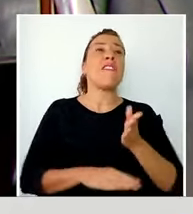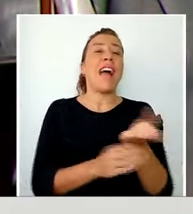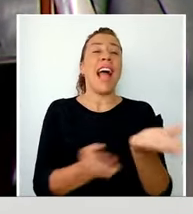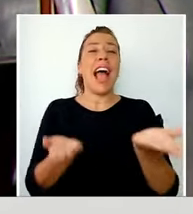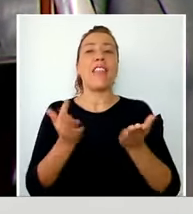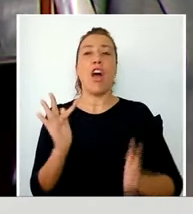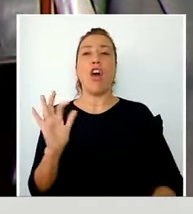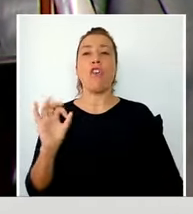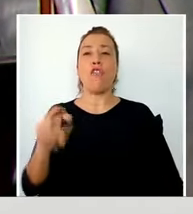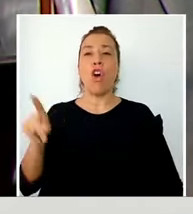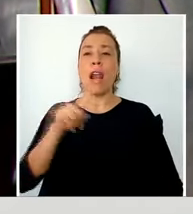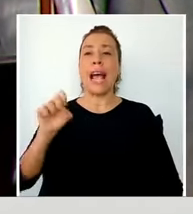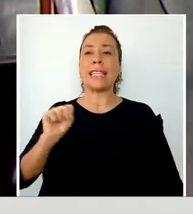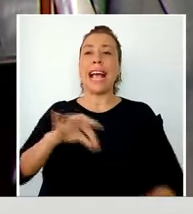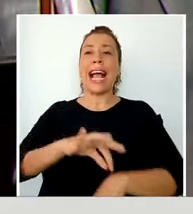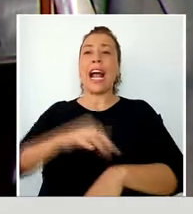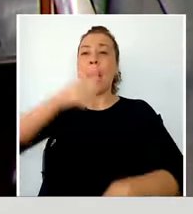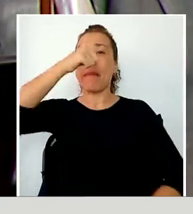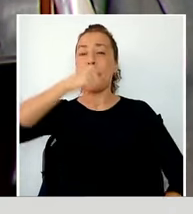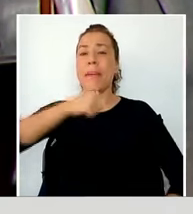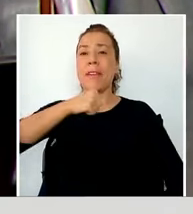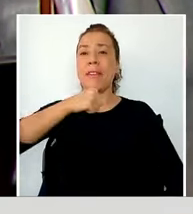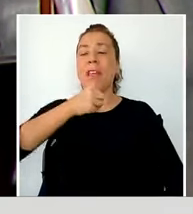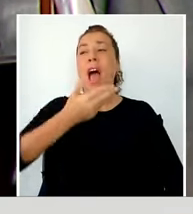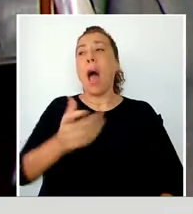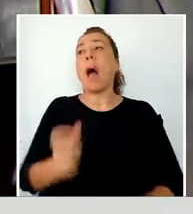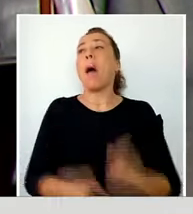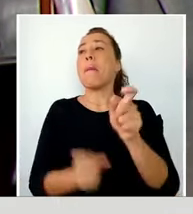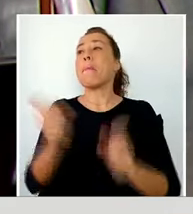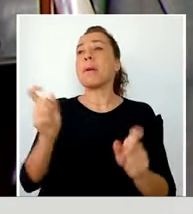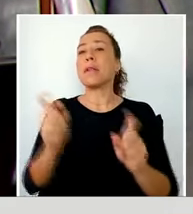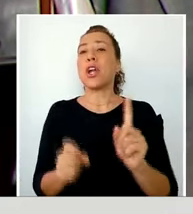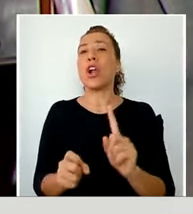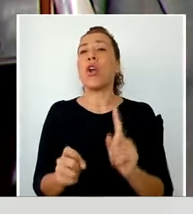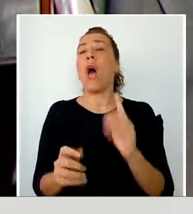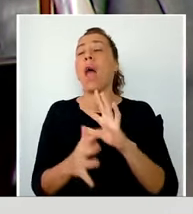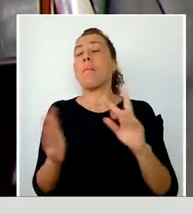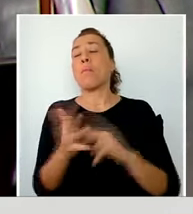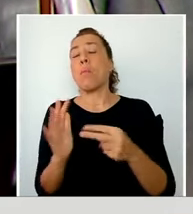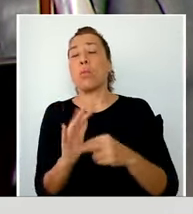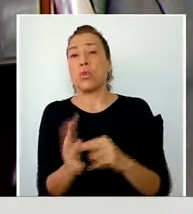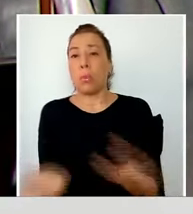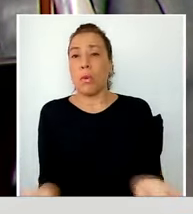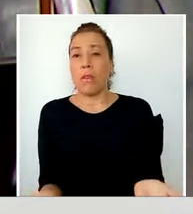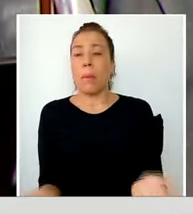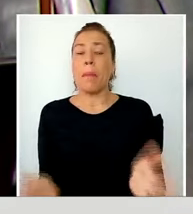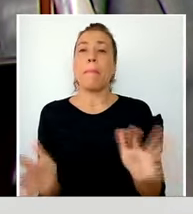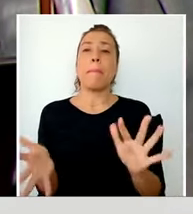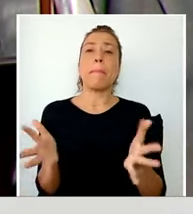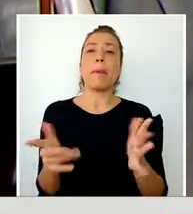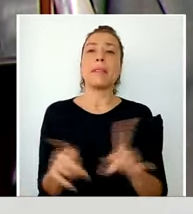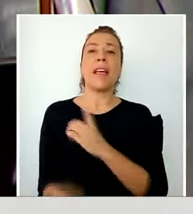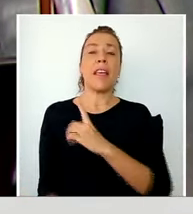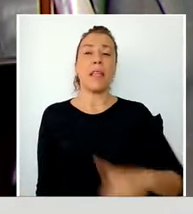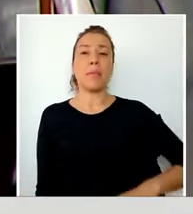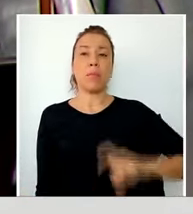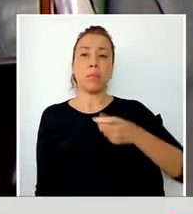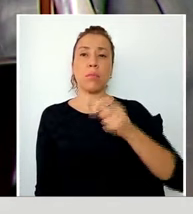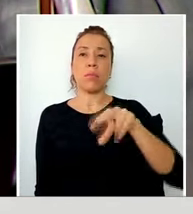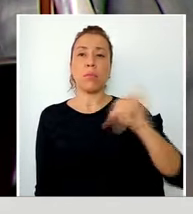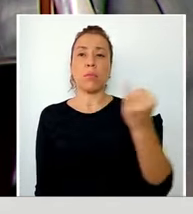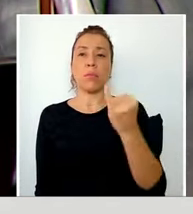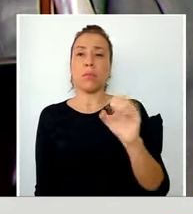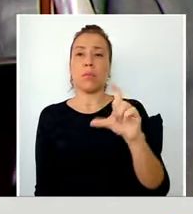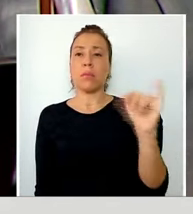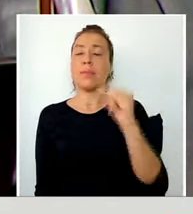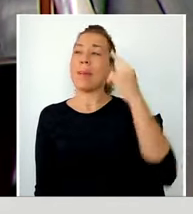clínicas privadas bueno la gente no no estaría pasando son malos ratos pareciera ser que el diputado González por su intermedio cree que la